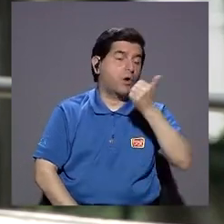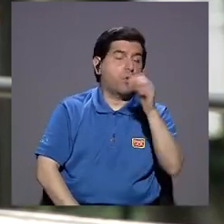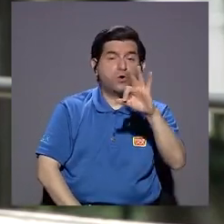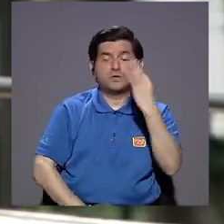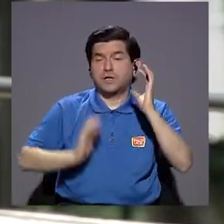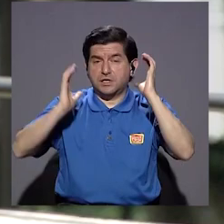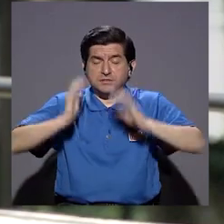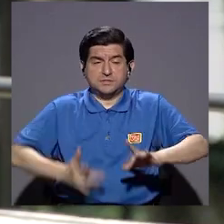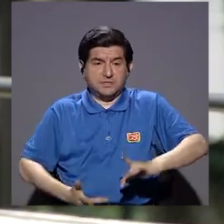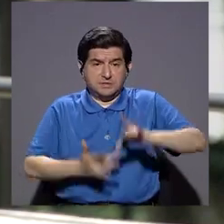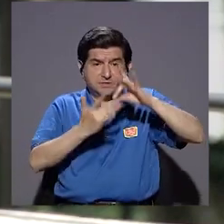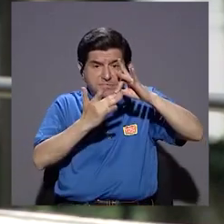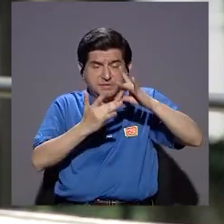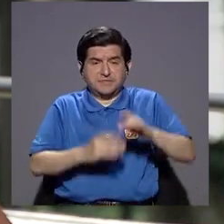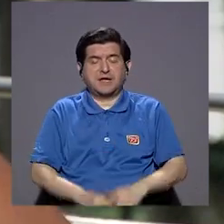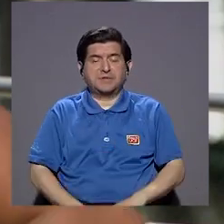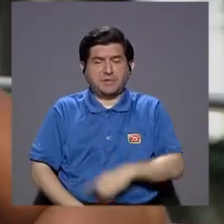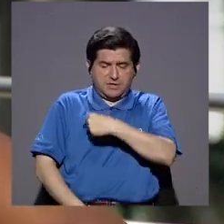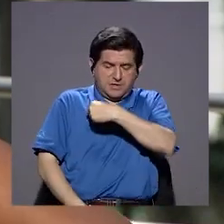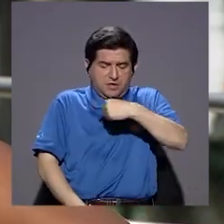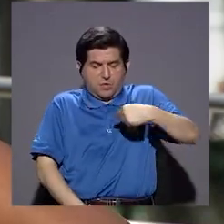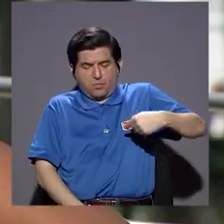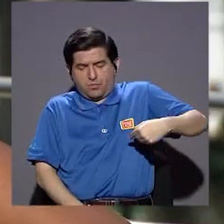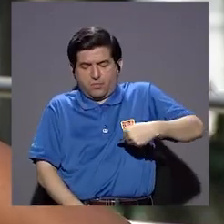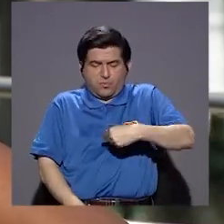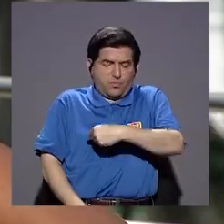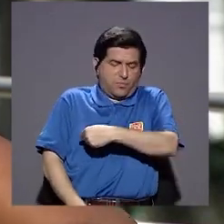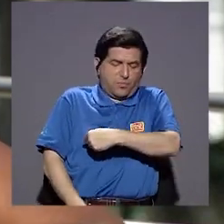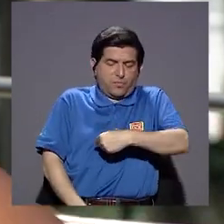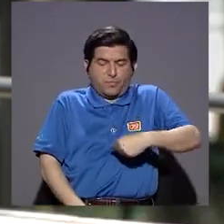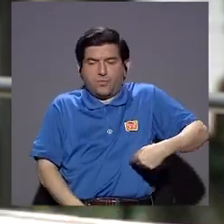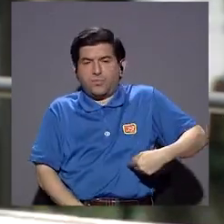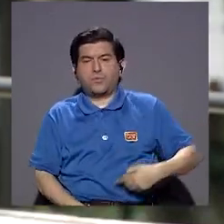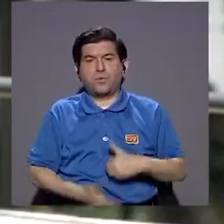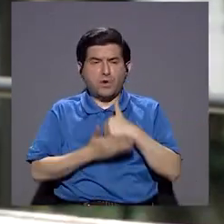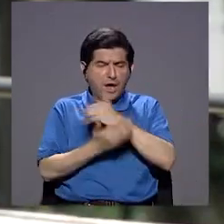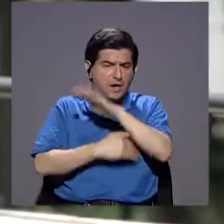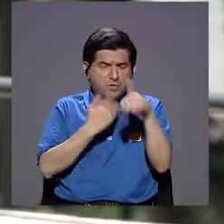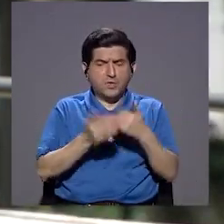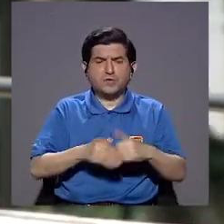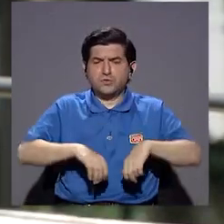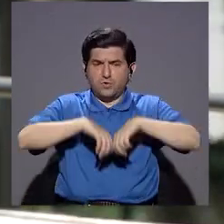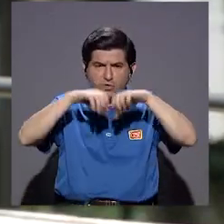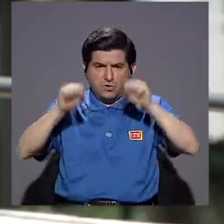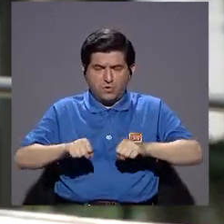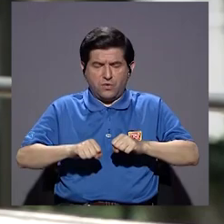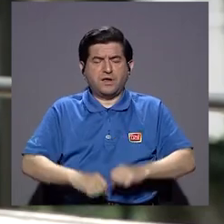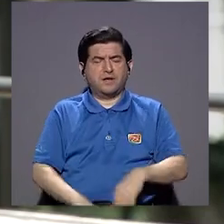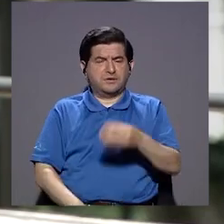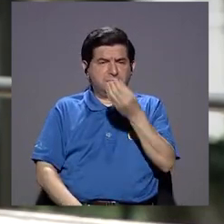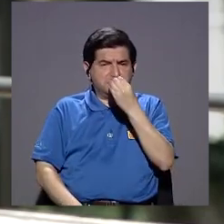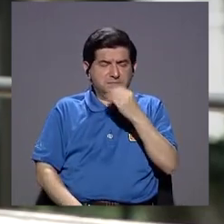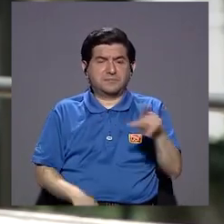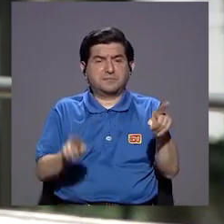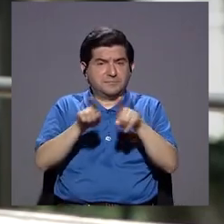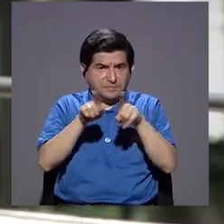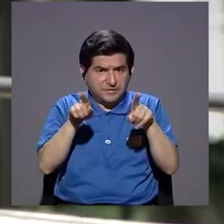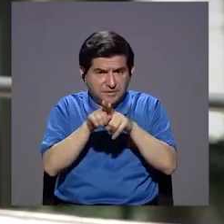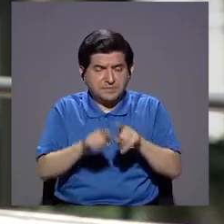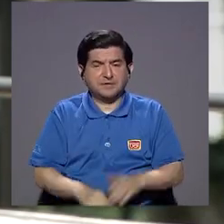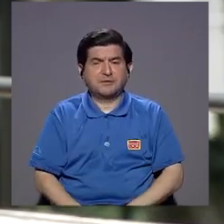Hay otras que sirven especialmente para lo que son intestinos, como las torsiones, sirve para todo el aparato digestivo, además